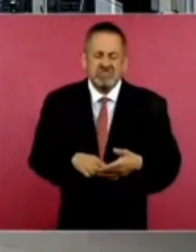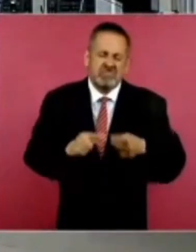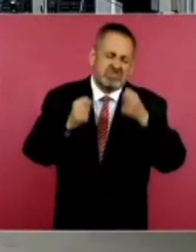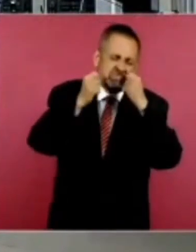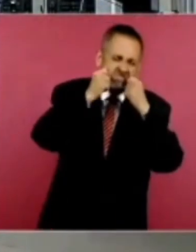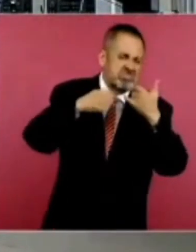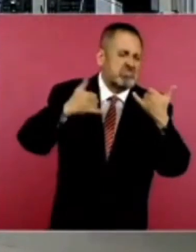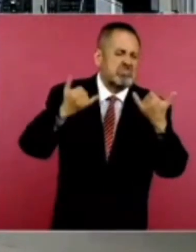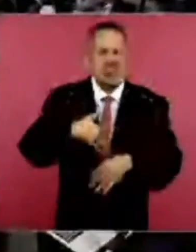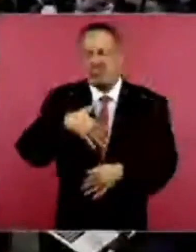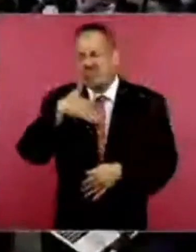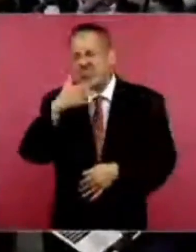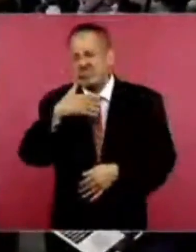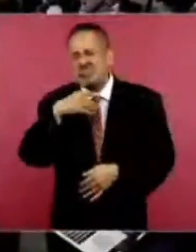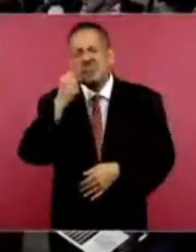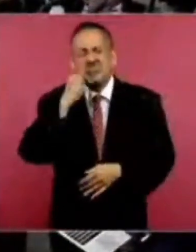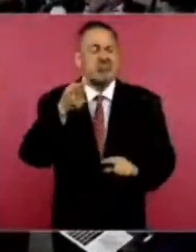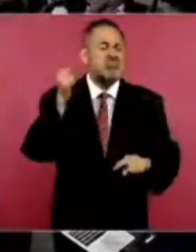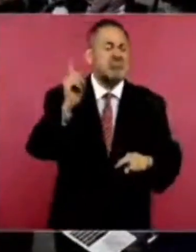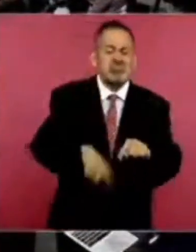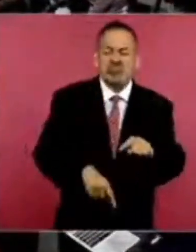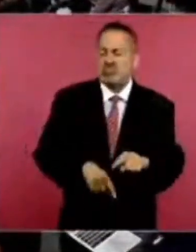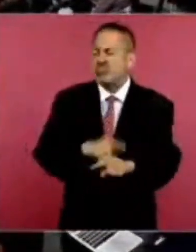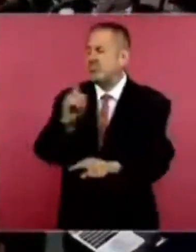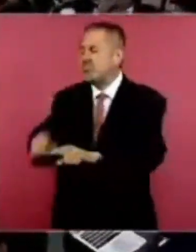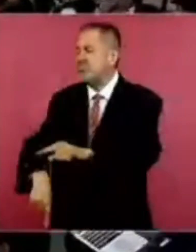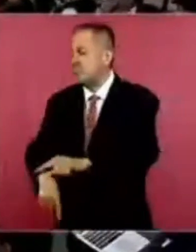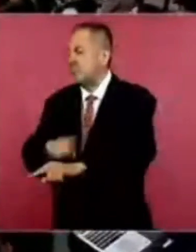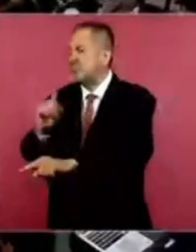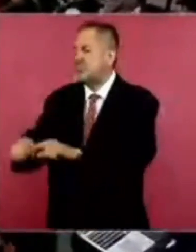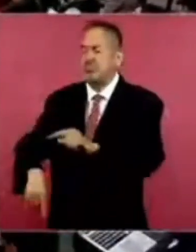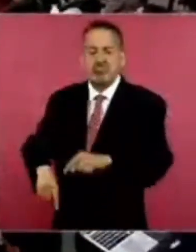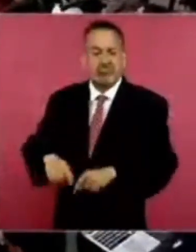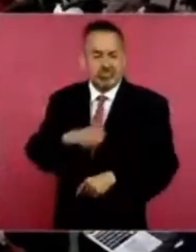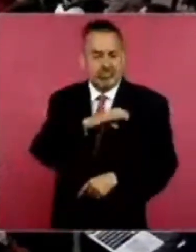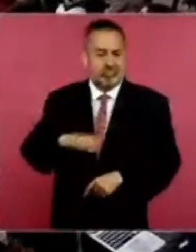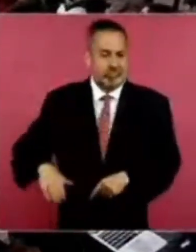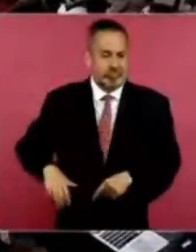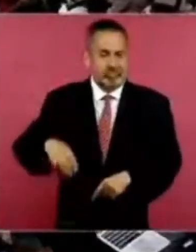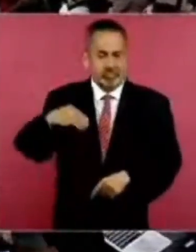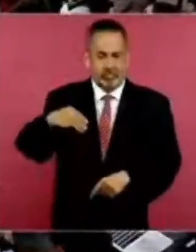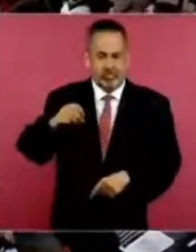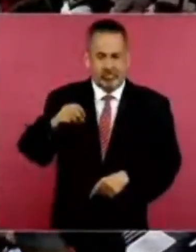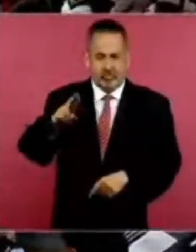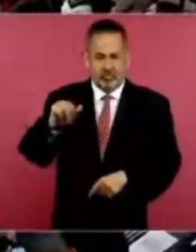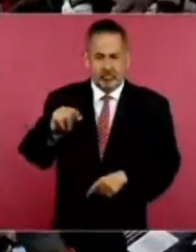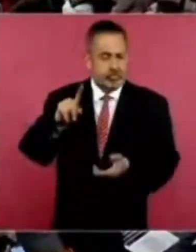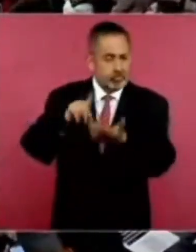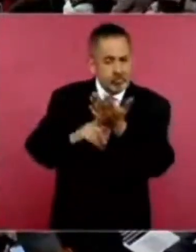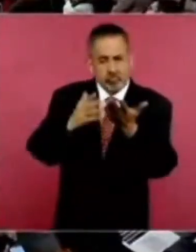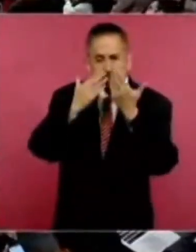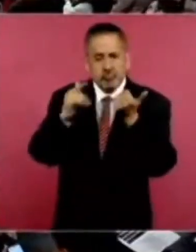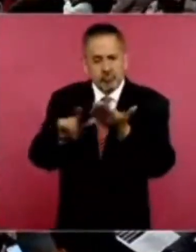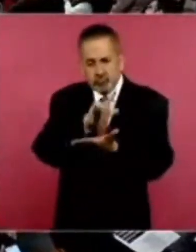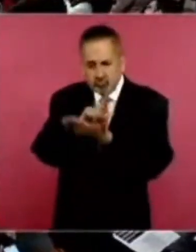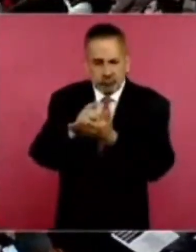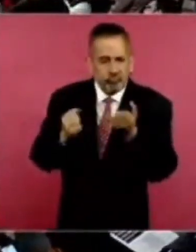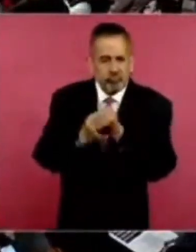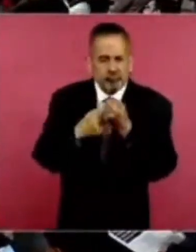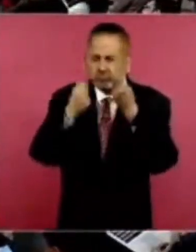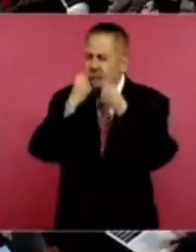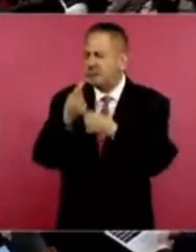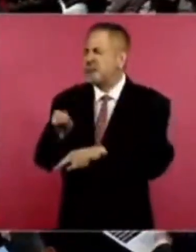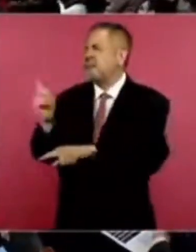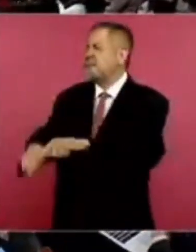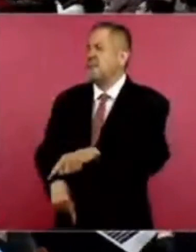reparo en quitar candidaturas a Morena sin ningún digamos sustento legal, además